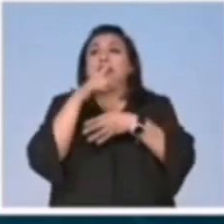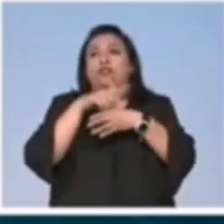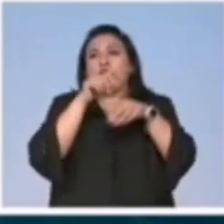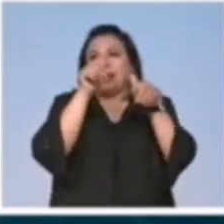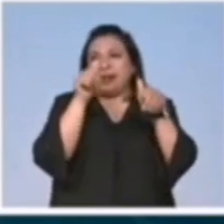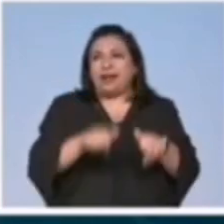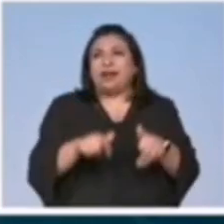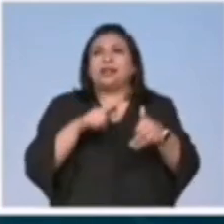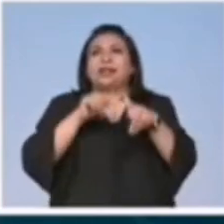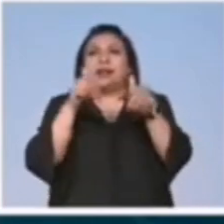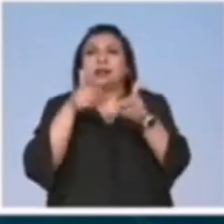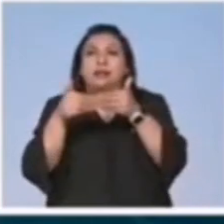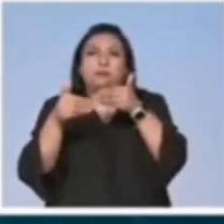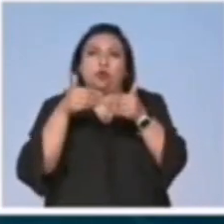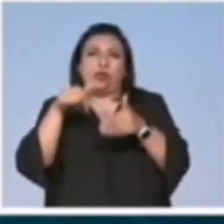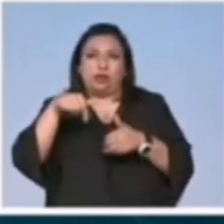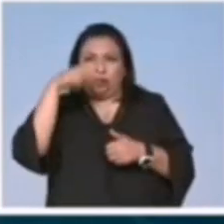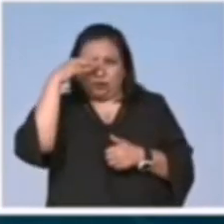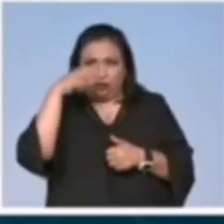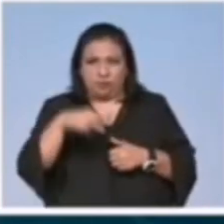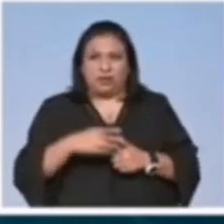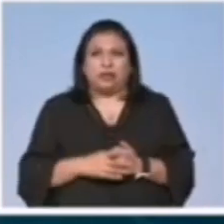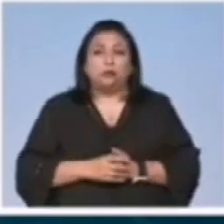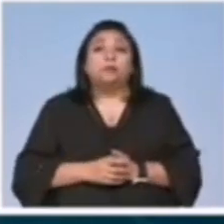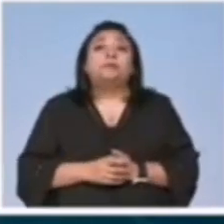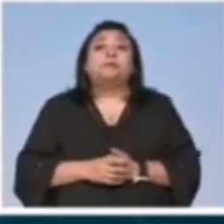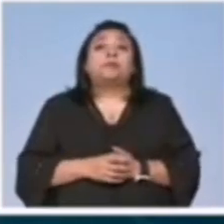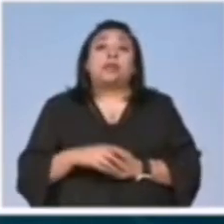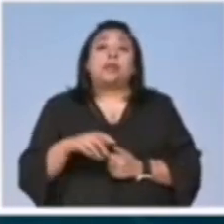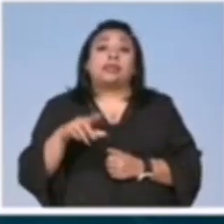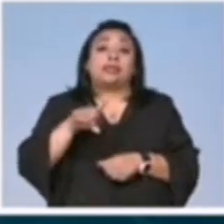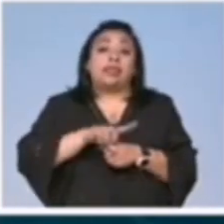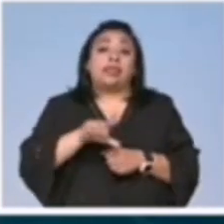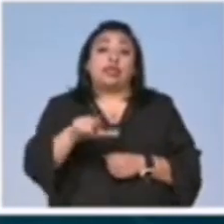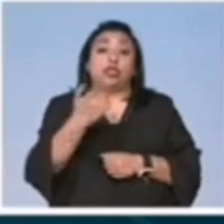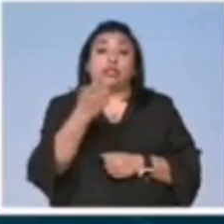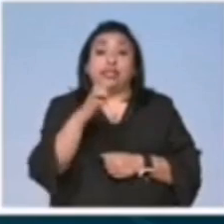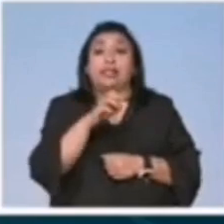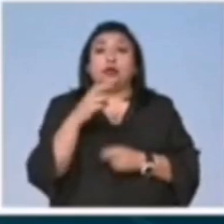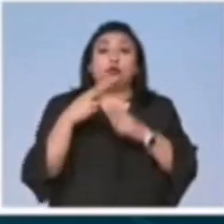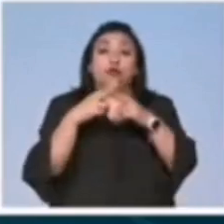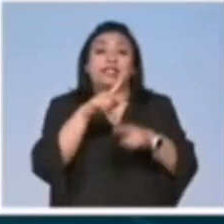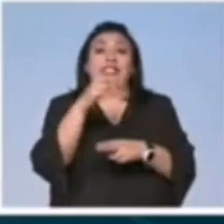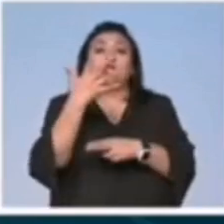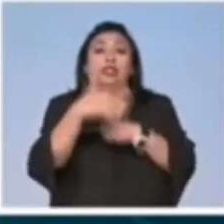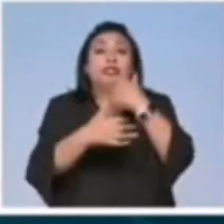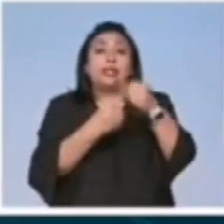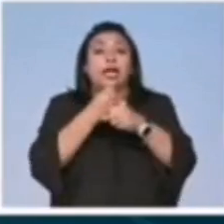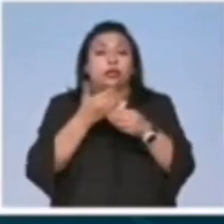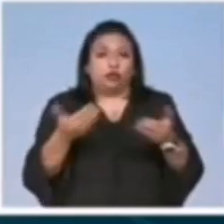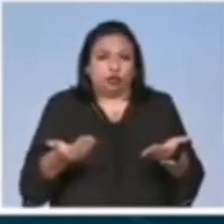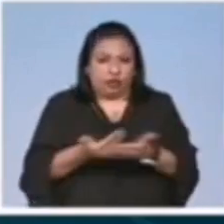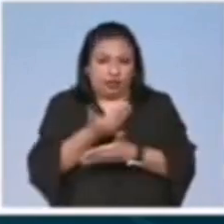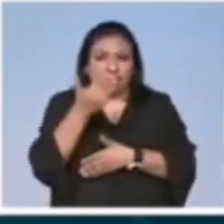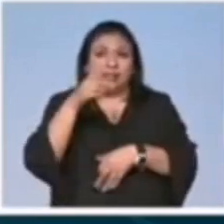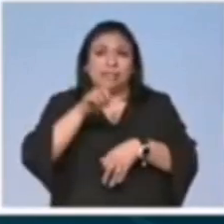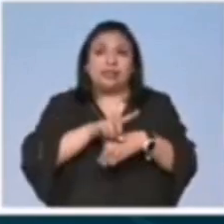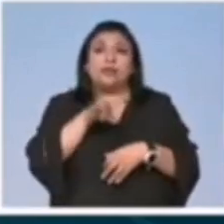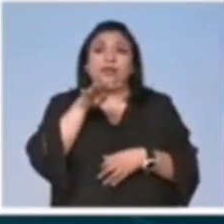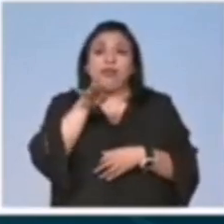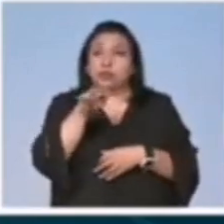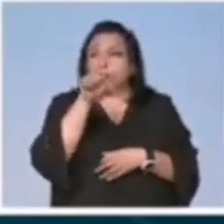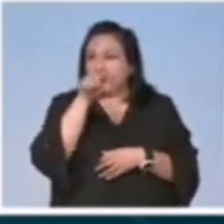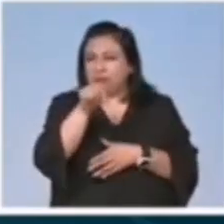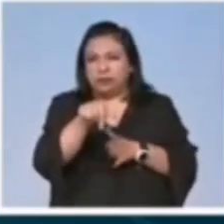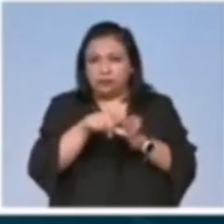y Arte Moderno en México. Este 12 de enero se cumplirán 115 años de su nacimiento y el 19 de este mismo mes